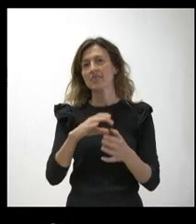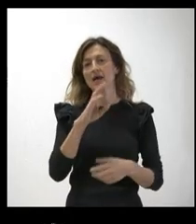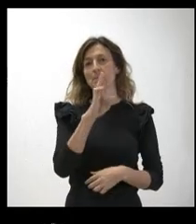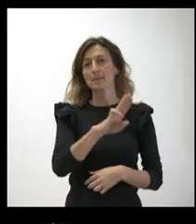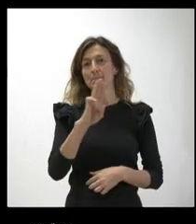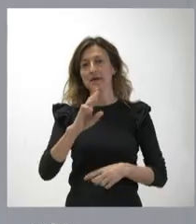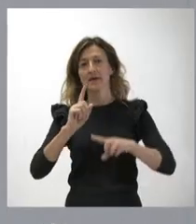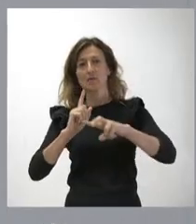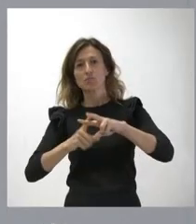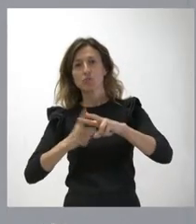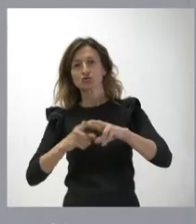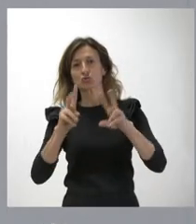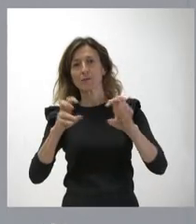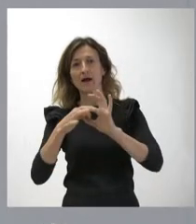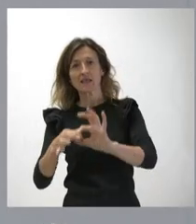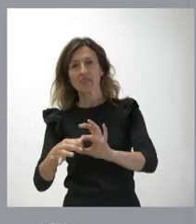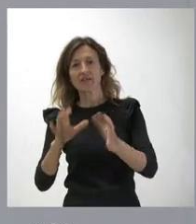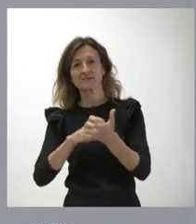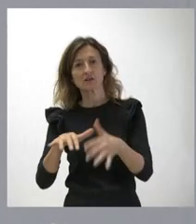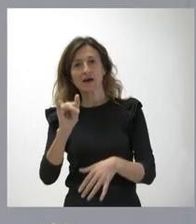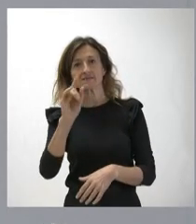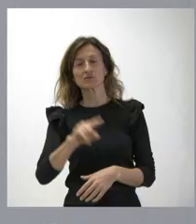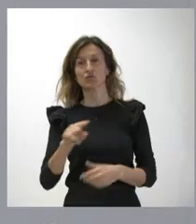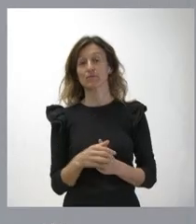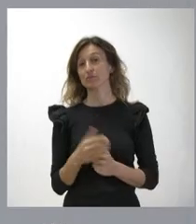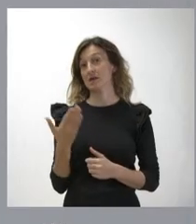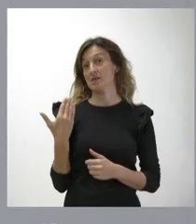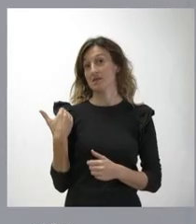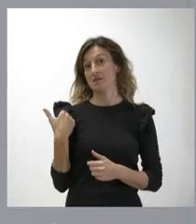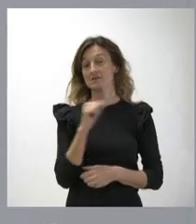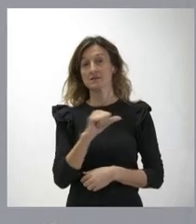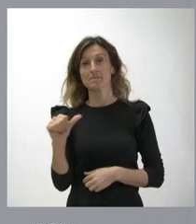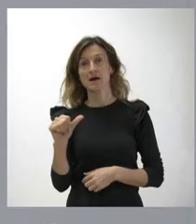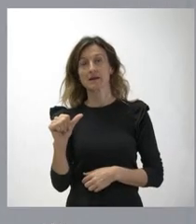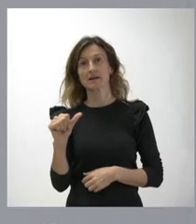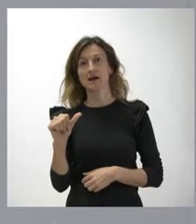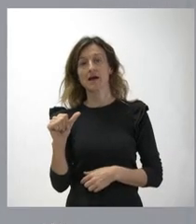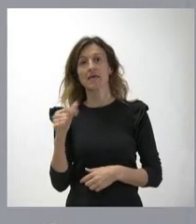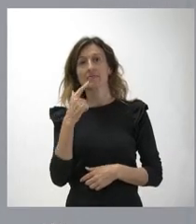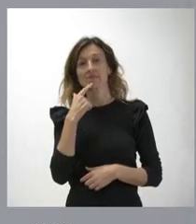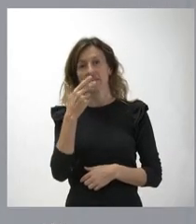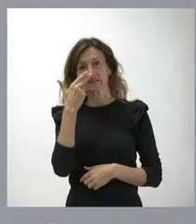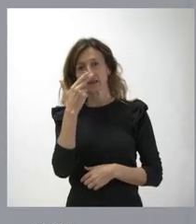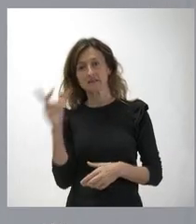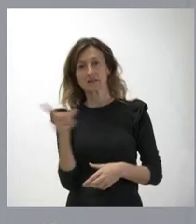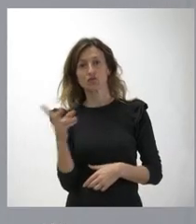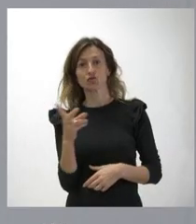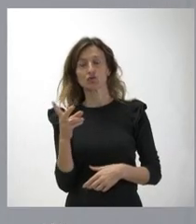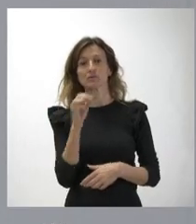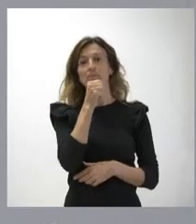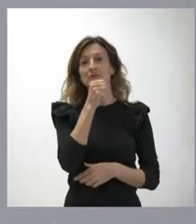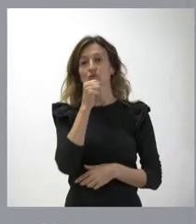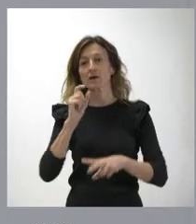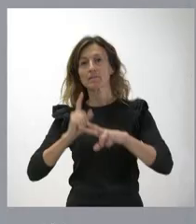comunidad gracias Pues como ustedes conocen la pasada semana sí que se unió esa confluencia de intereses entre psoe Y